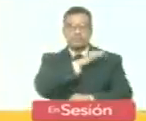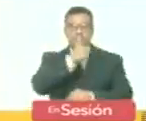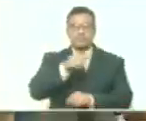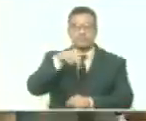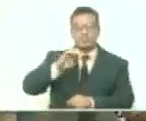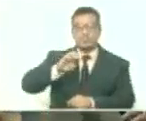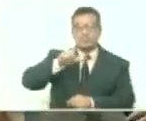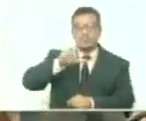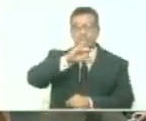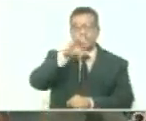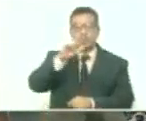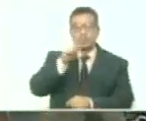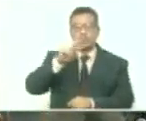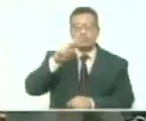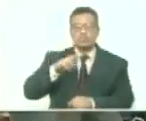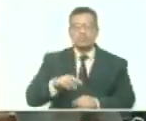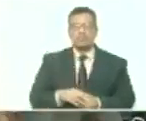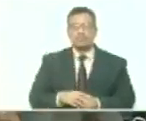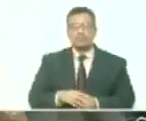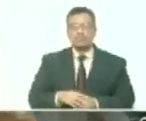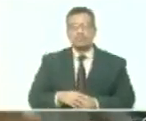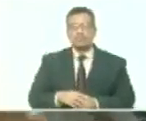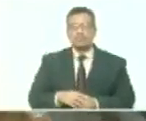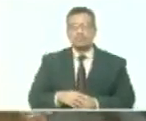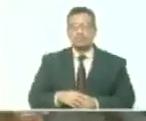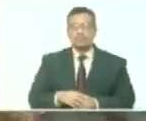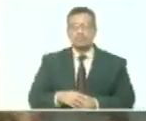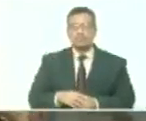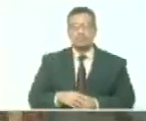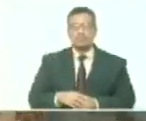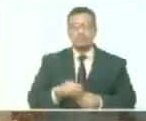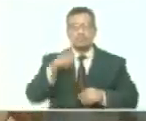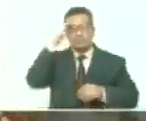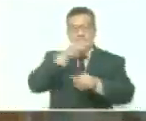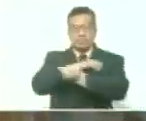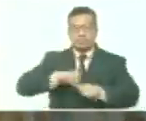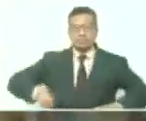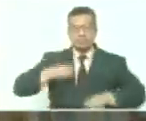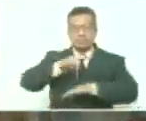Eleazar López Contreras. La Guardia Nacional